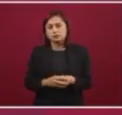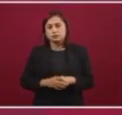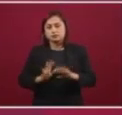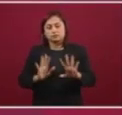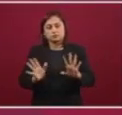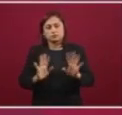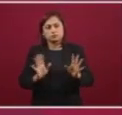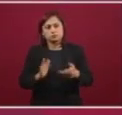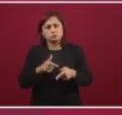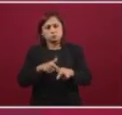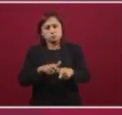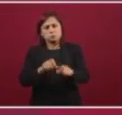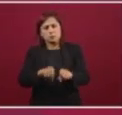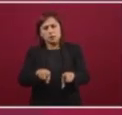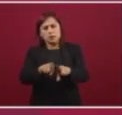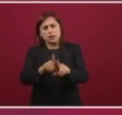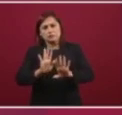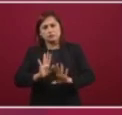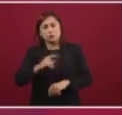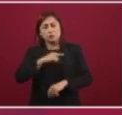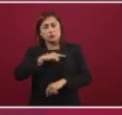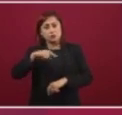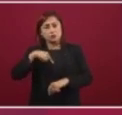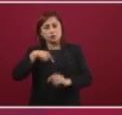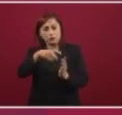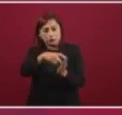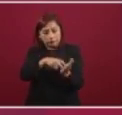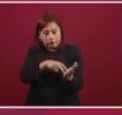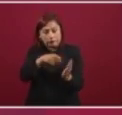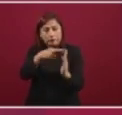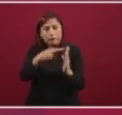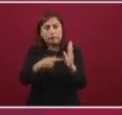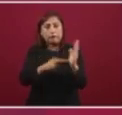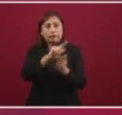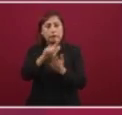los procedimientos, no lo podemos hacer.